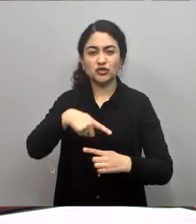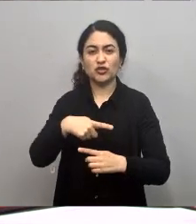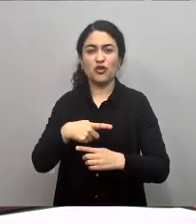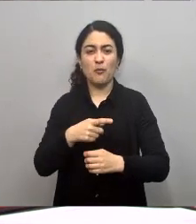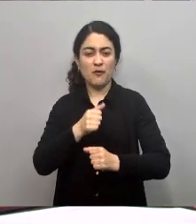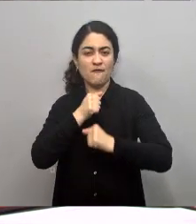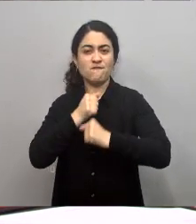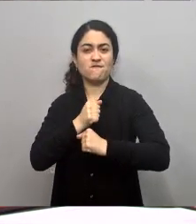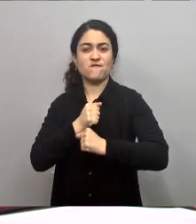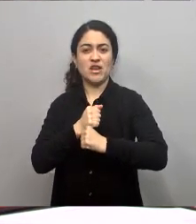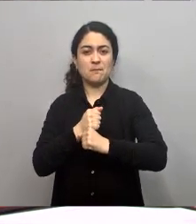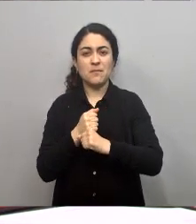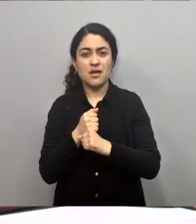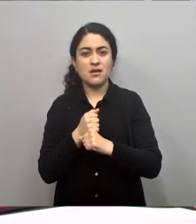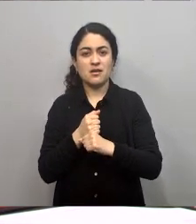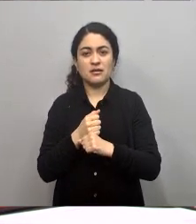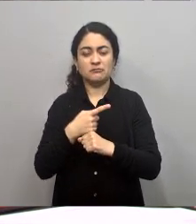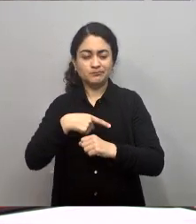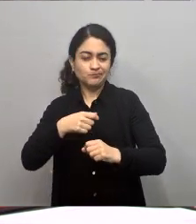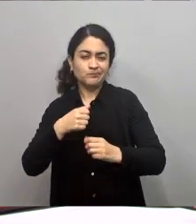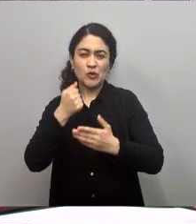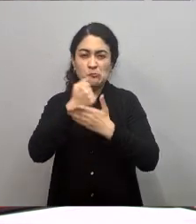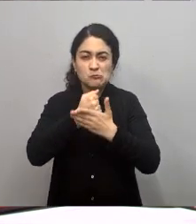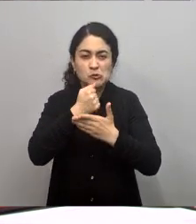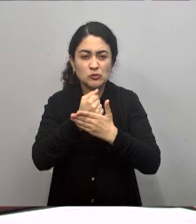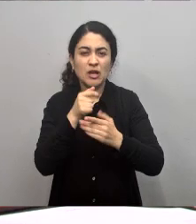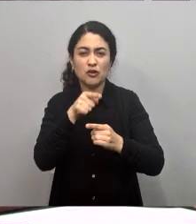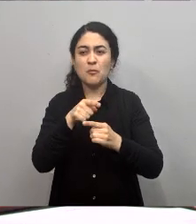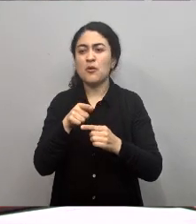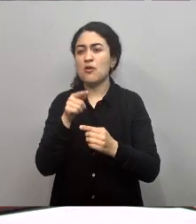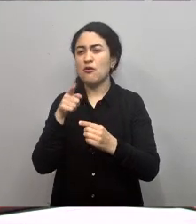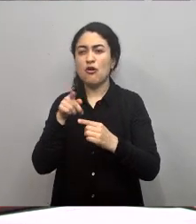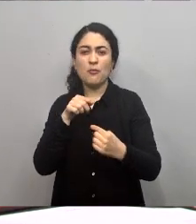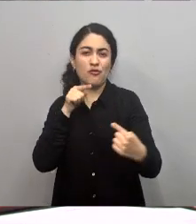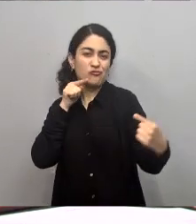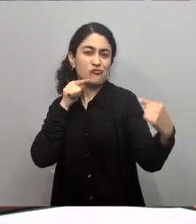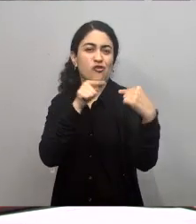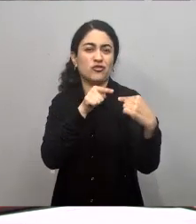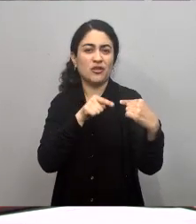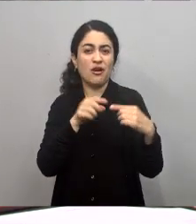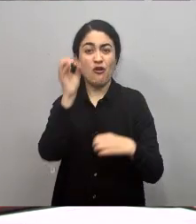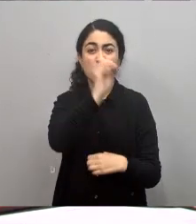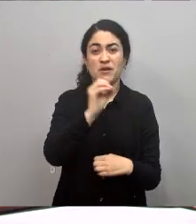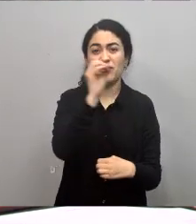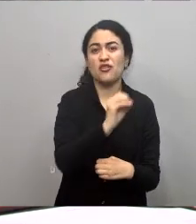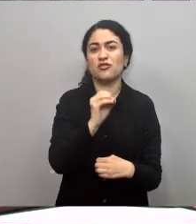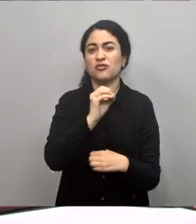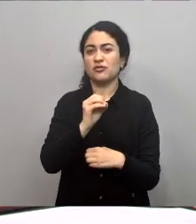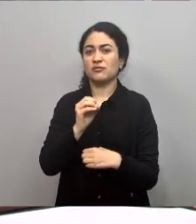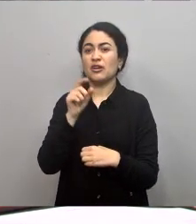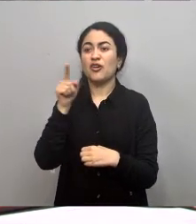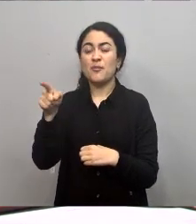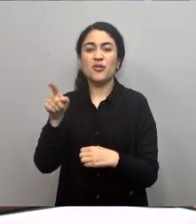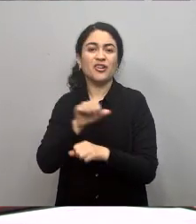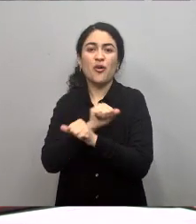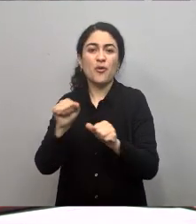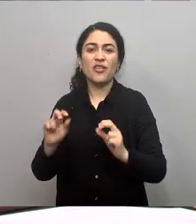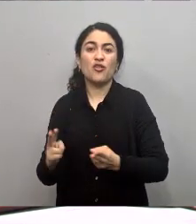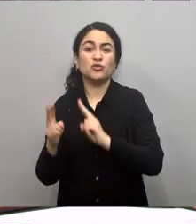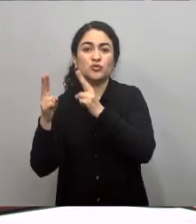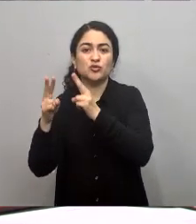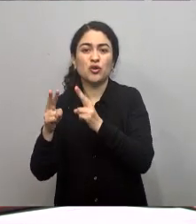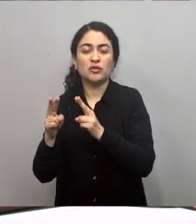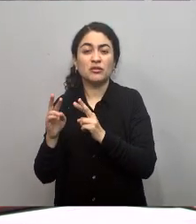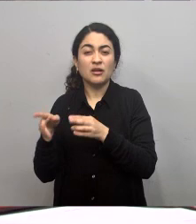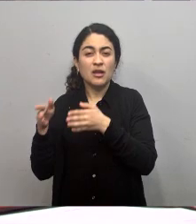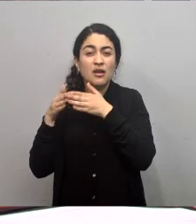¿no es cierto?, en manifestar su opinión contraria a la ampliación del puerto de Oxiquim, por ejemplo. Lo mismo